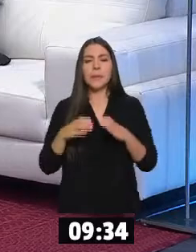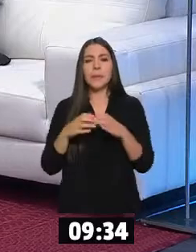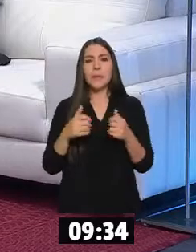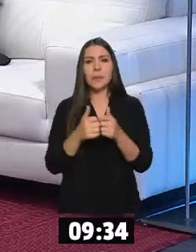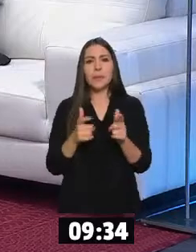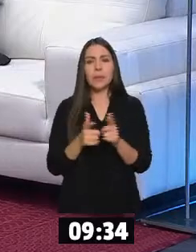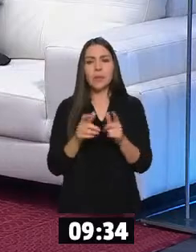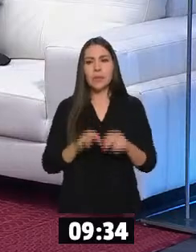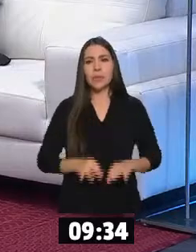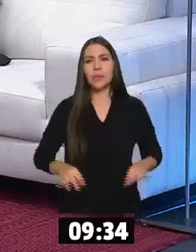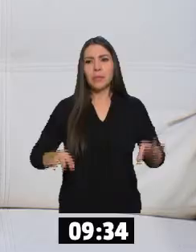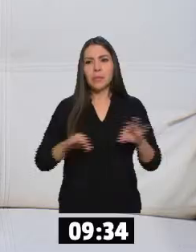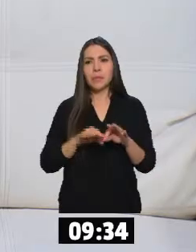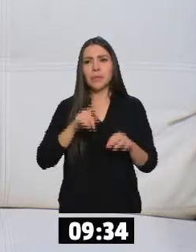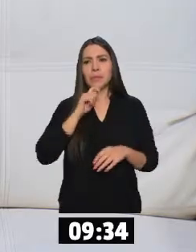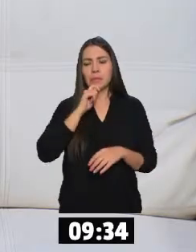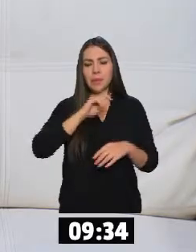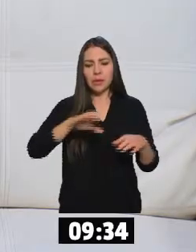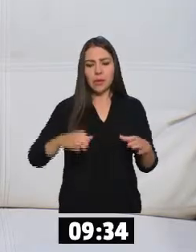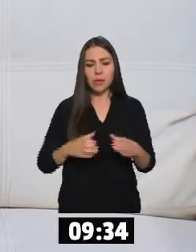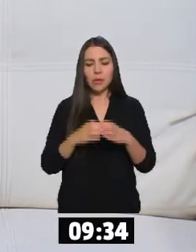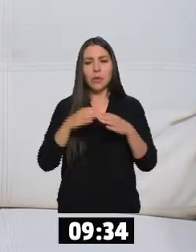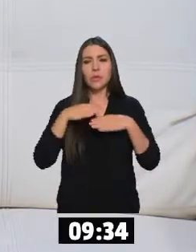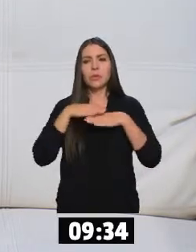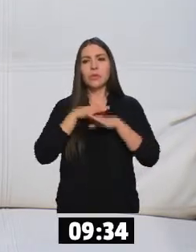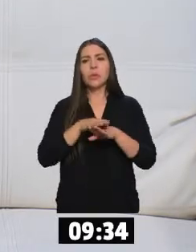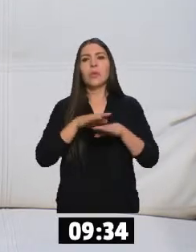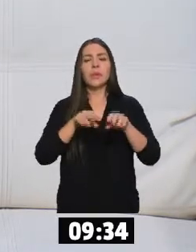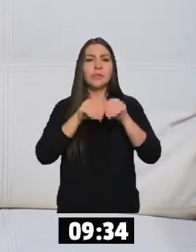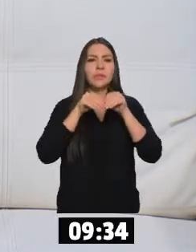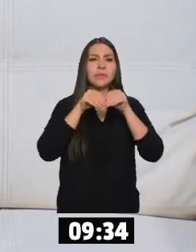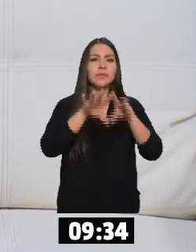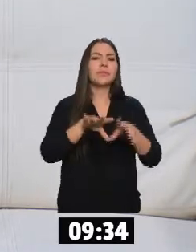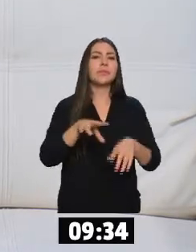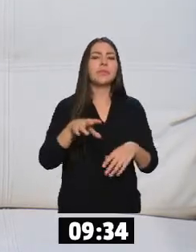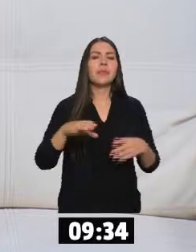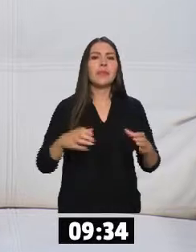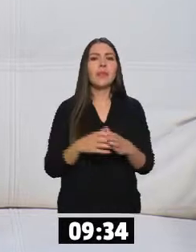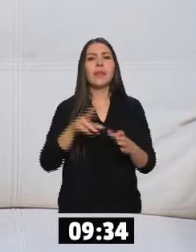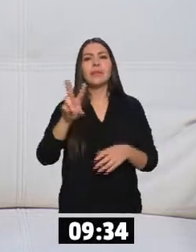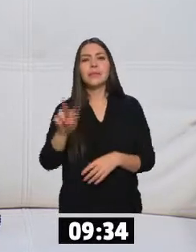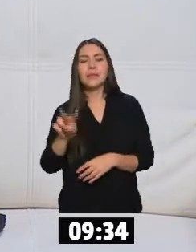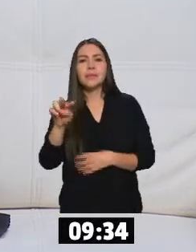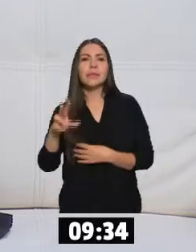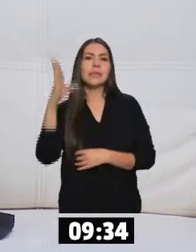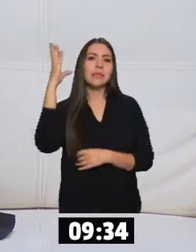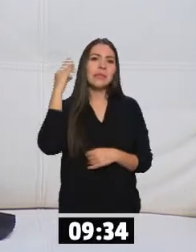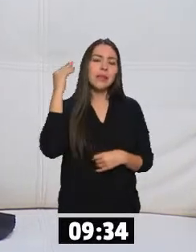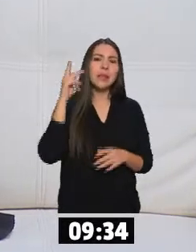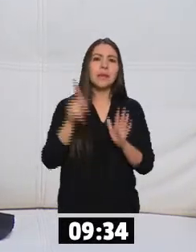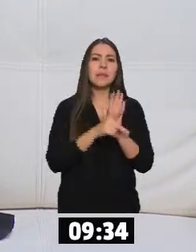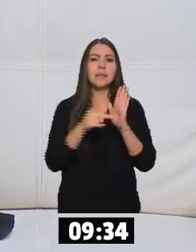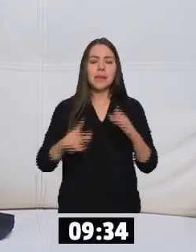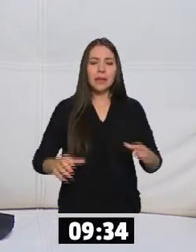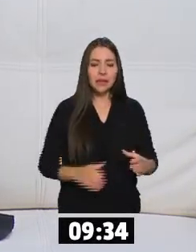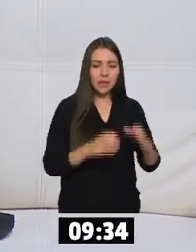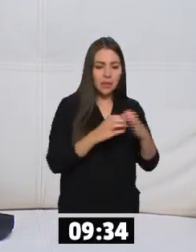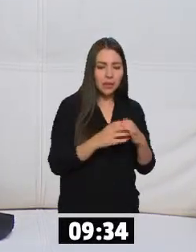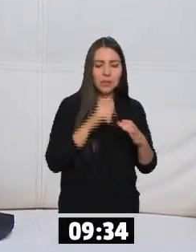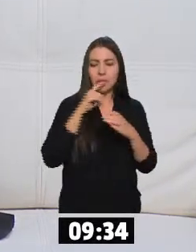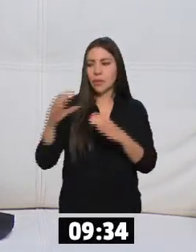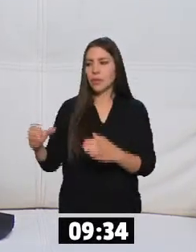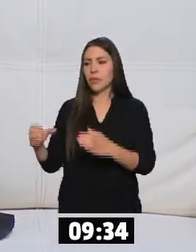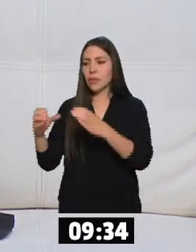de esta oligarquía de los medios de comunicación, de esta oligarquía de los partidos políticos, de